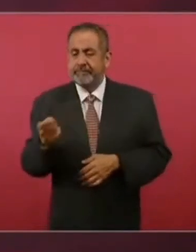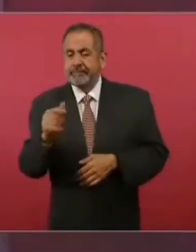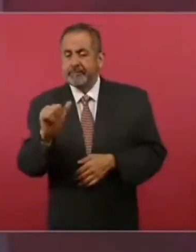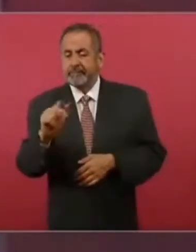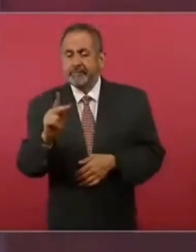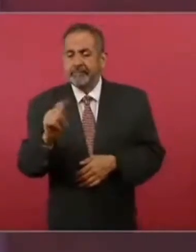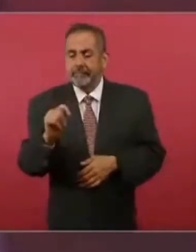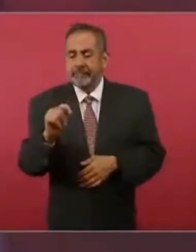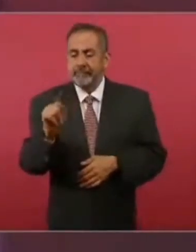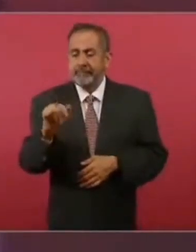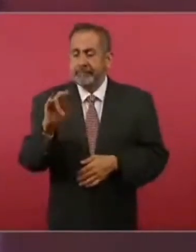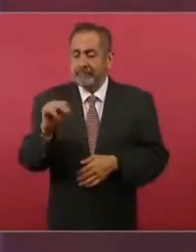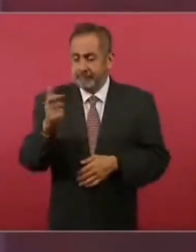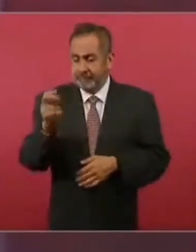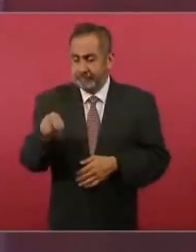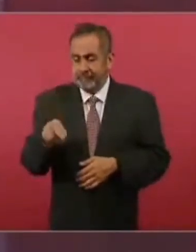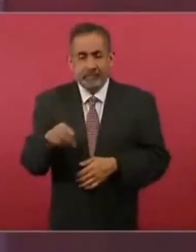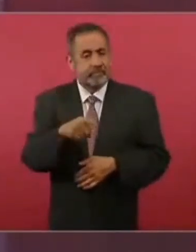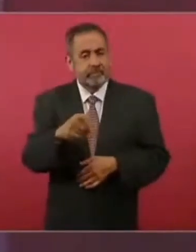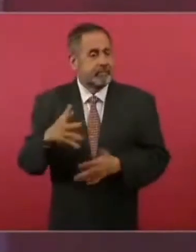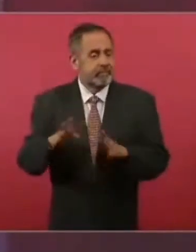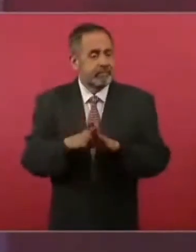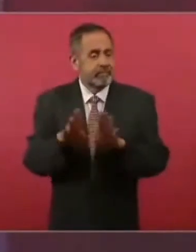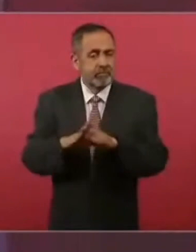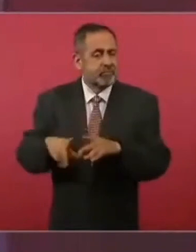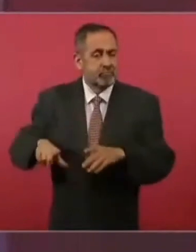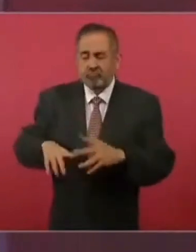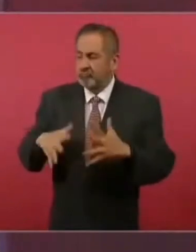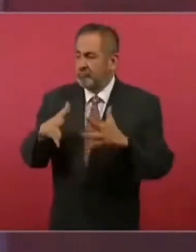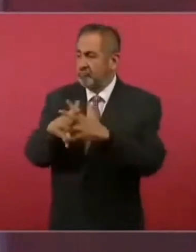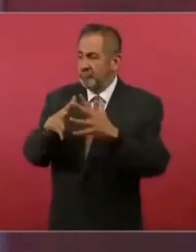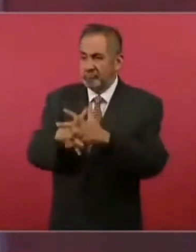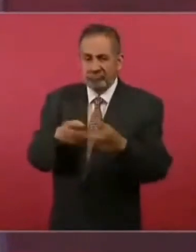Fue de sus primeros actos de gobierno,